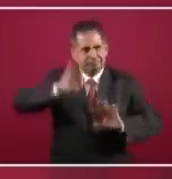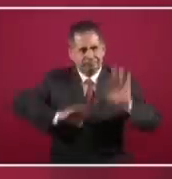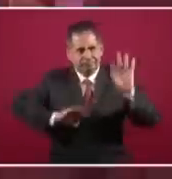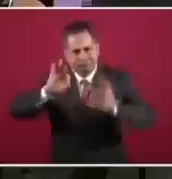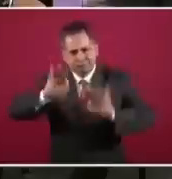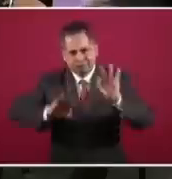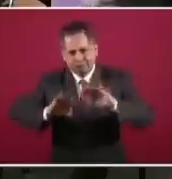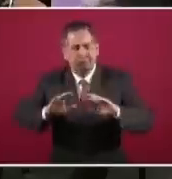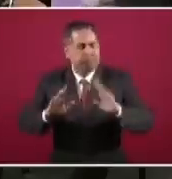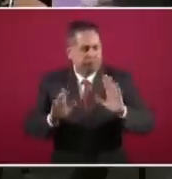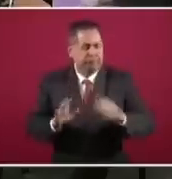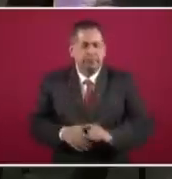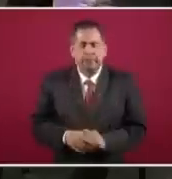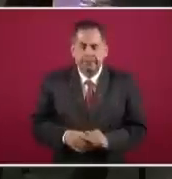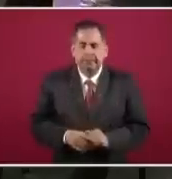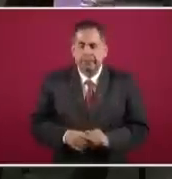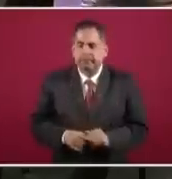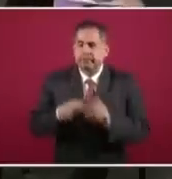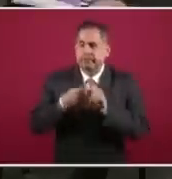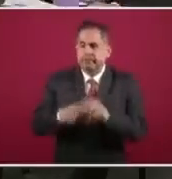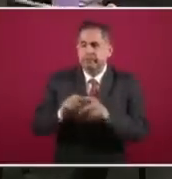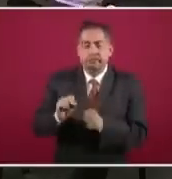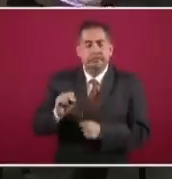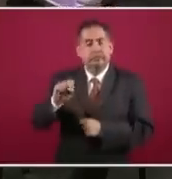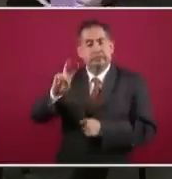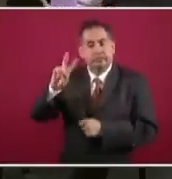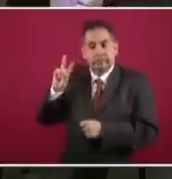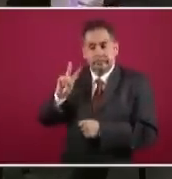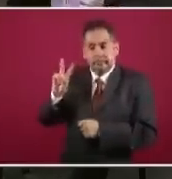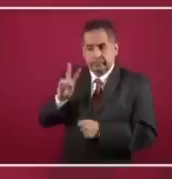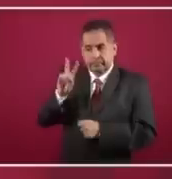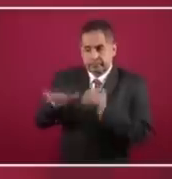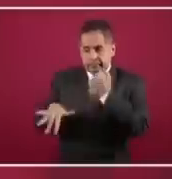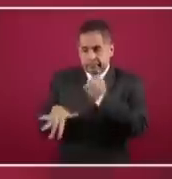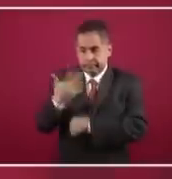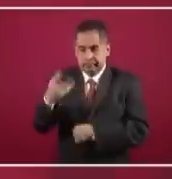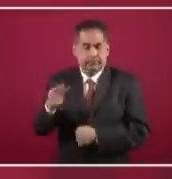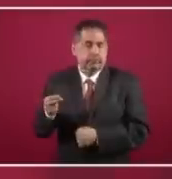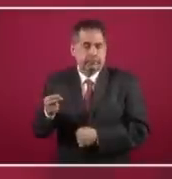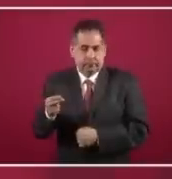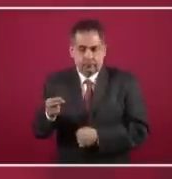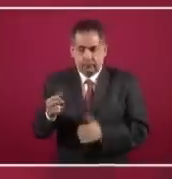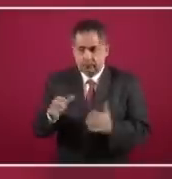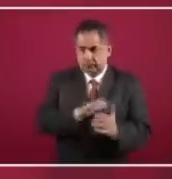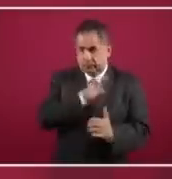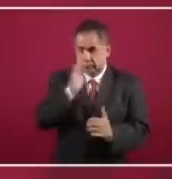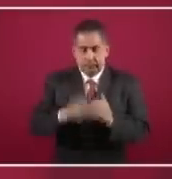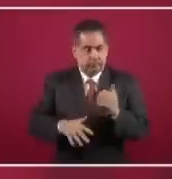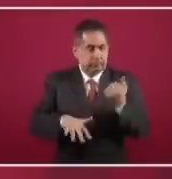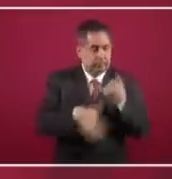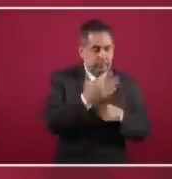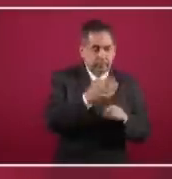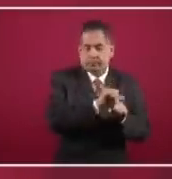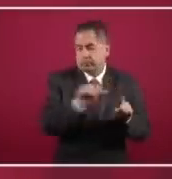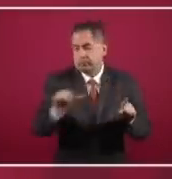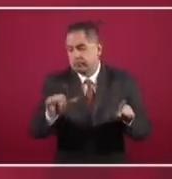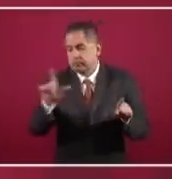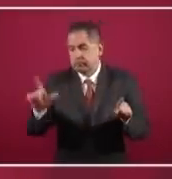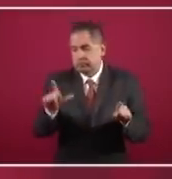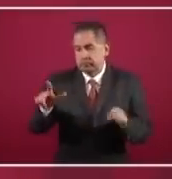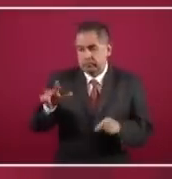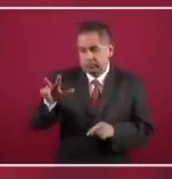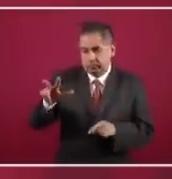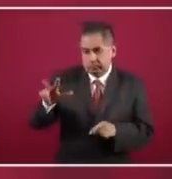condiciones, arrancó el viernes 15 de noviembre y concluyó el lunes